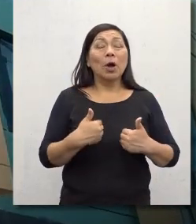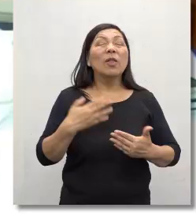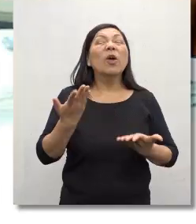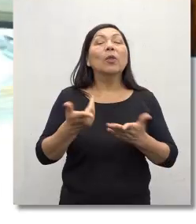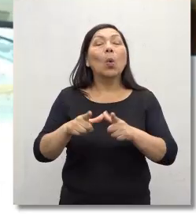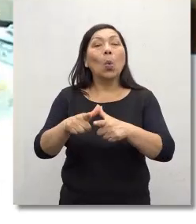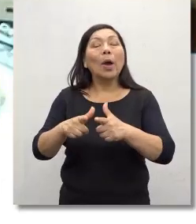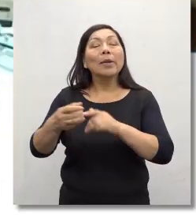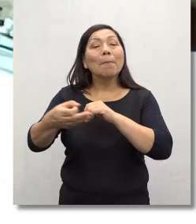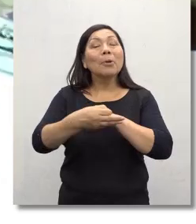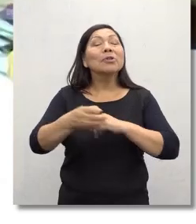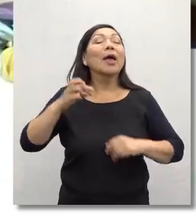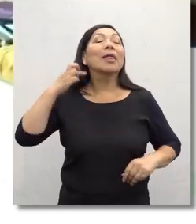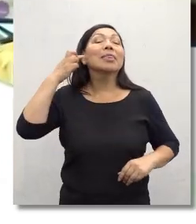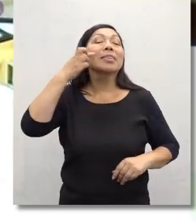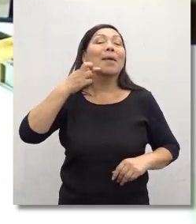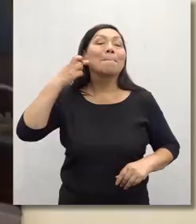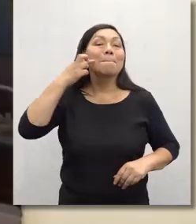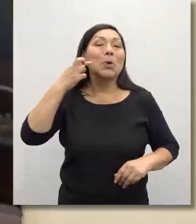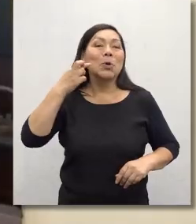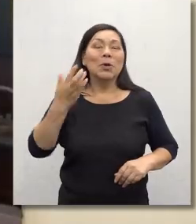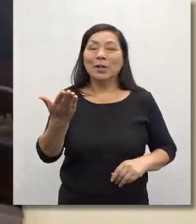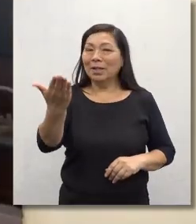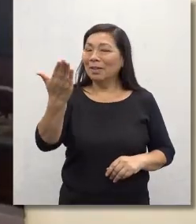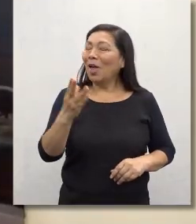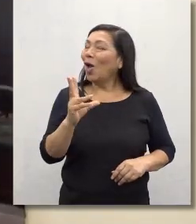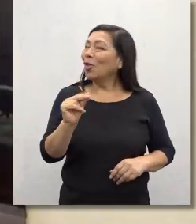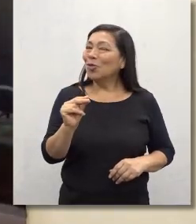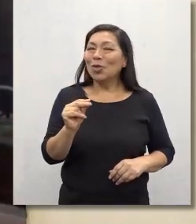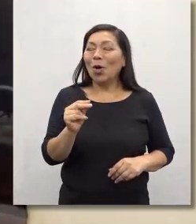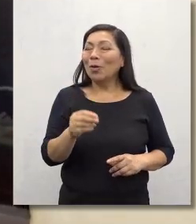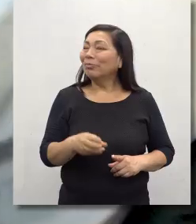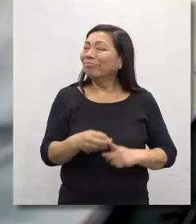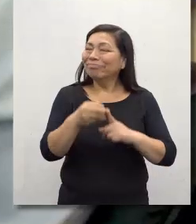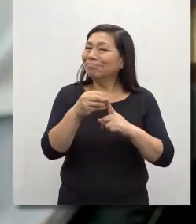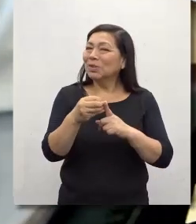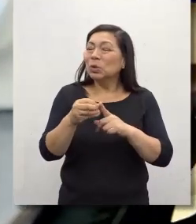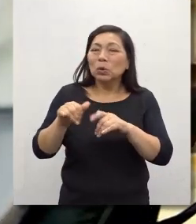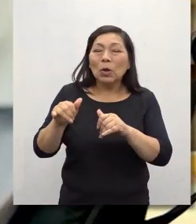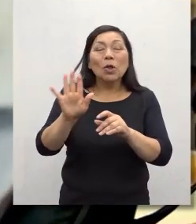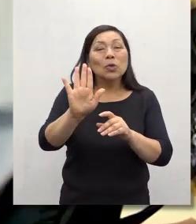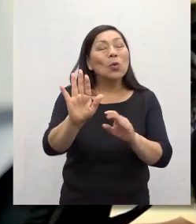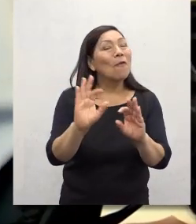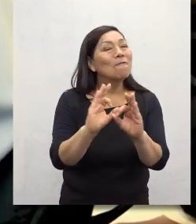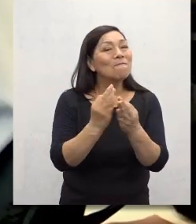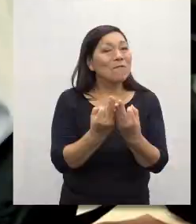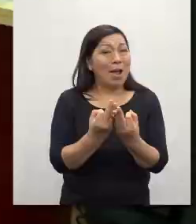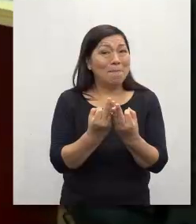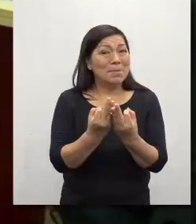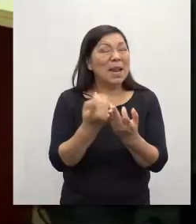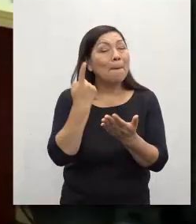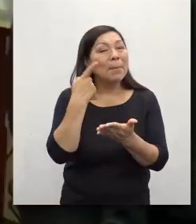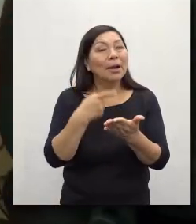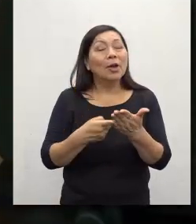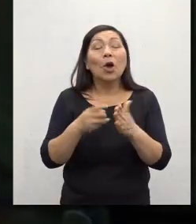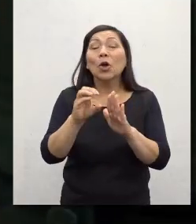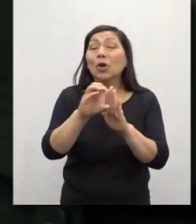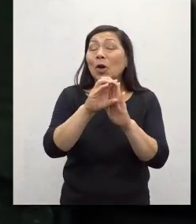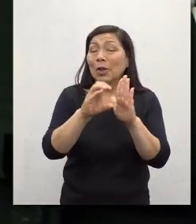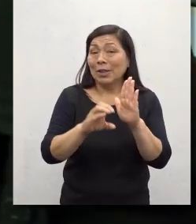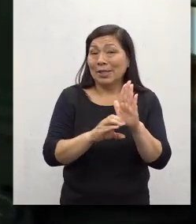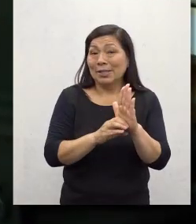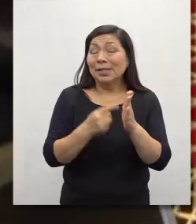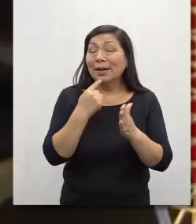Puno, por considerar que la norma impugnada no afecta el principio de unidad familiar y porque el fin constitucional